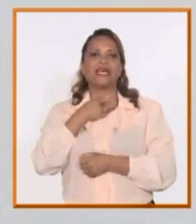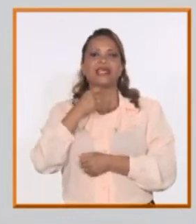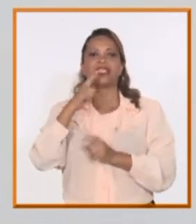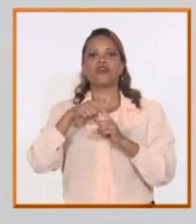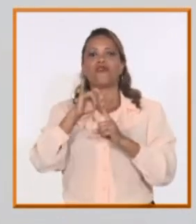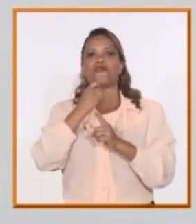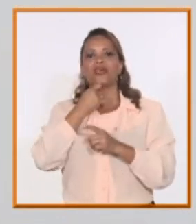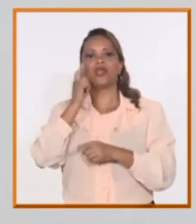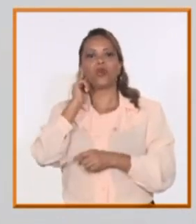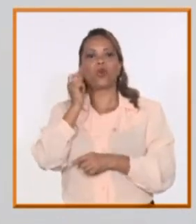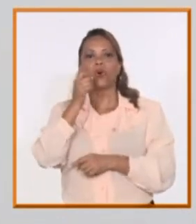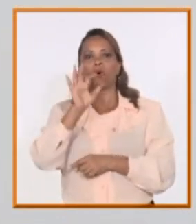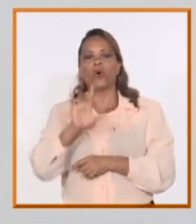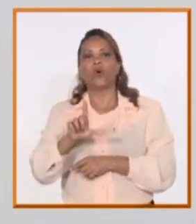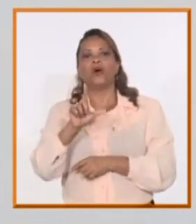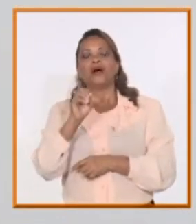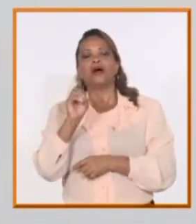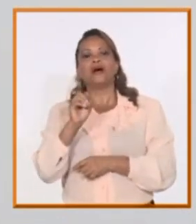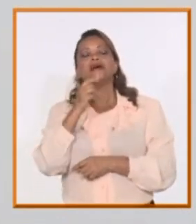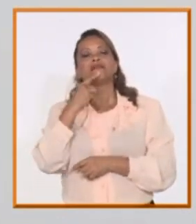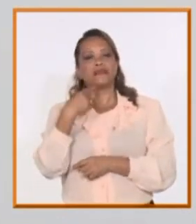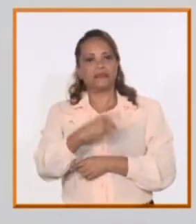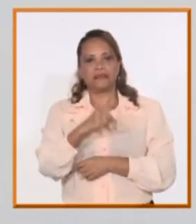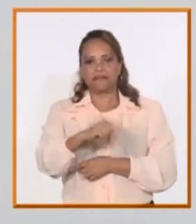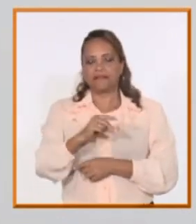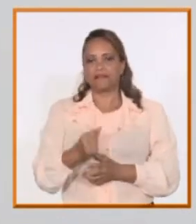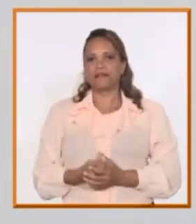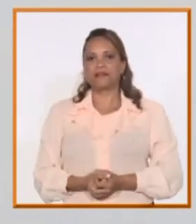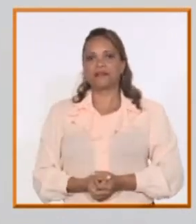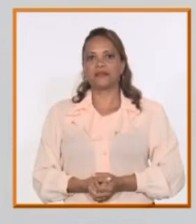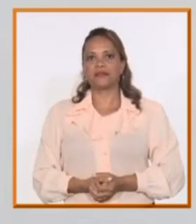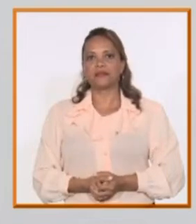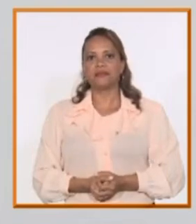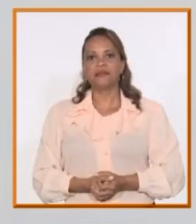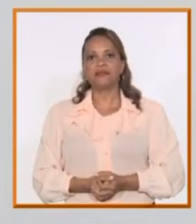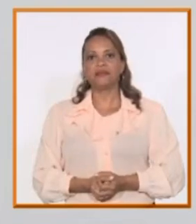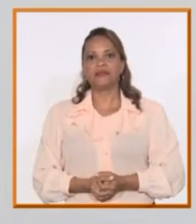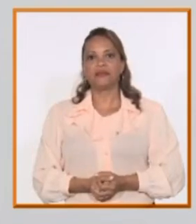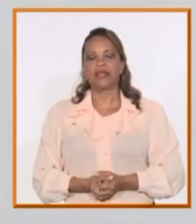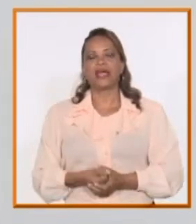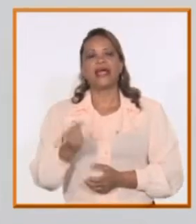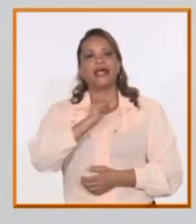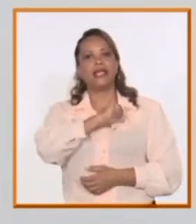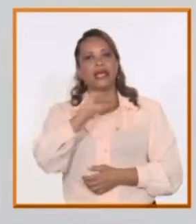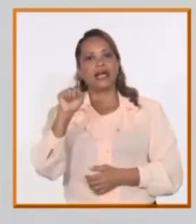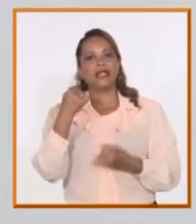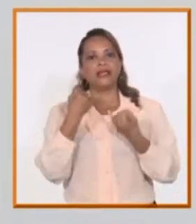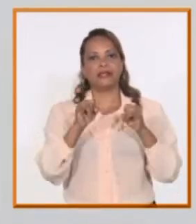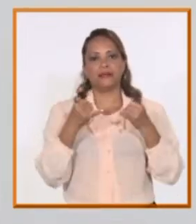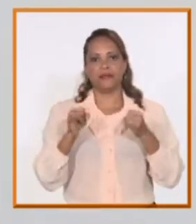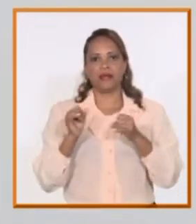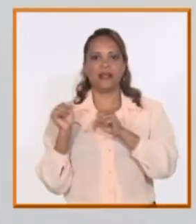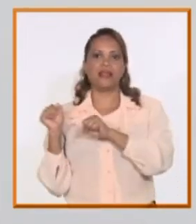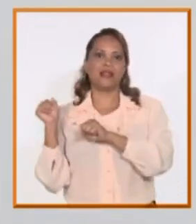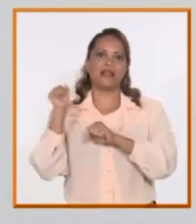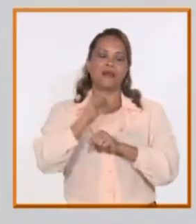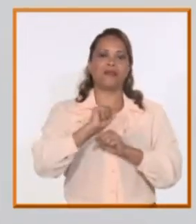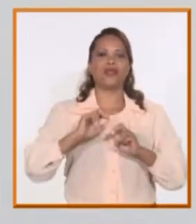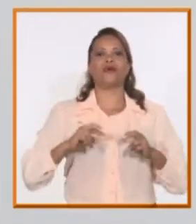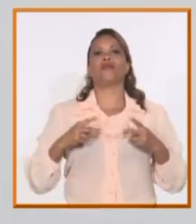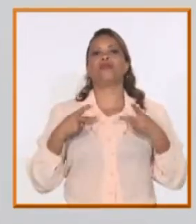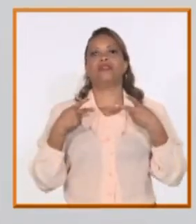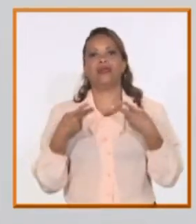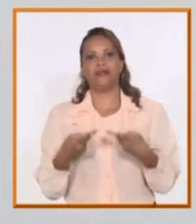dice, bueno, Granda le ganó en la individual, le gana el combate, pero volverle a ganar,